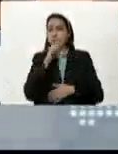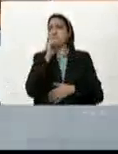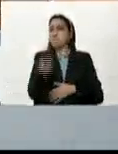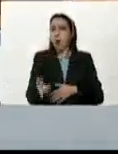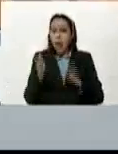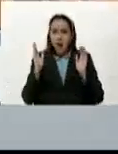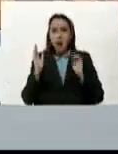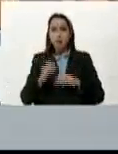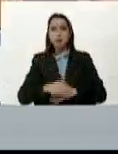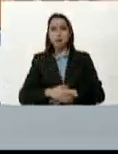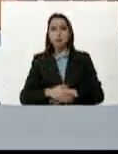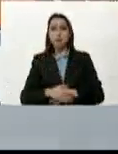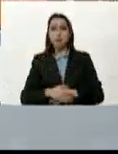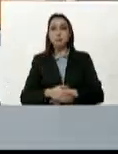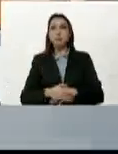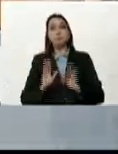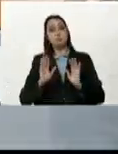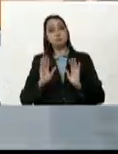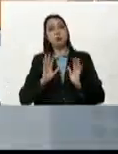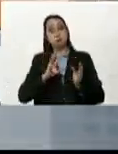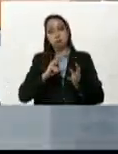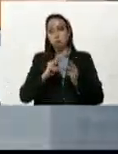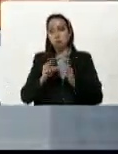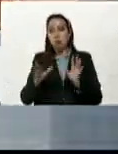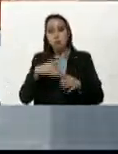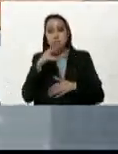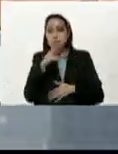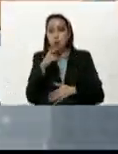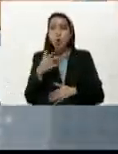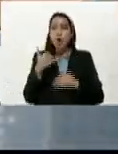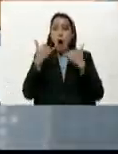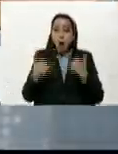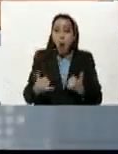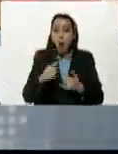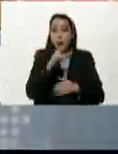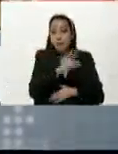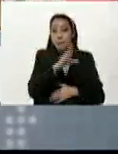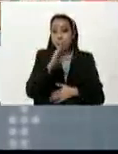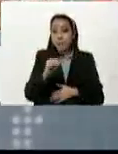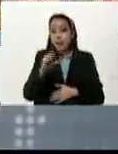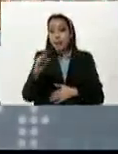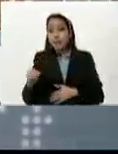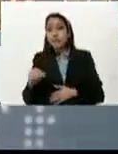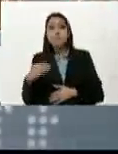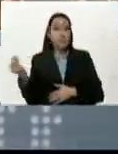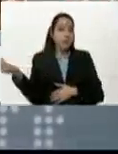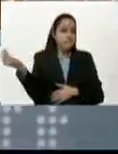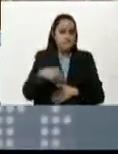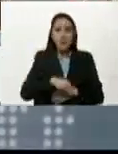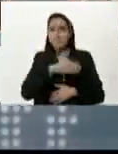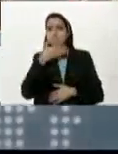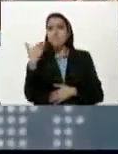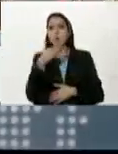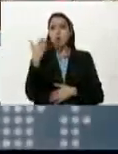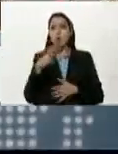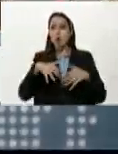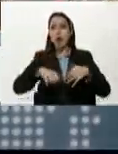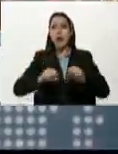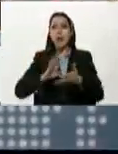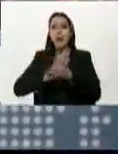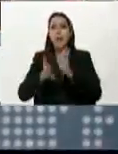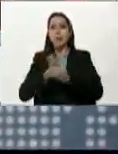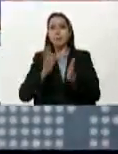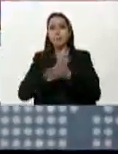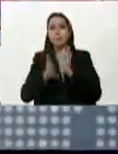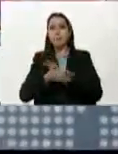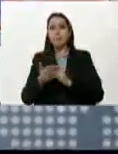paso se ha ido poniendo cada vez peor ahora hay 300 una mejor que otra llevarle el